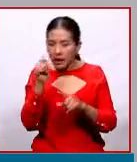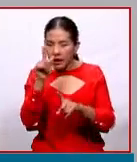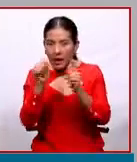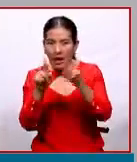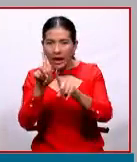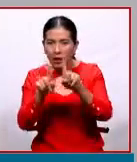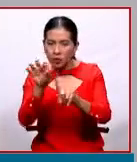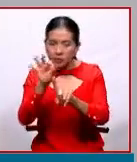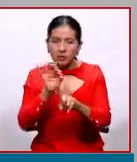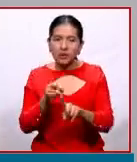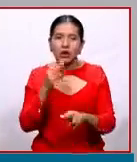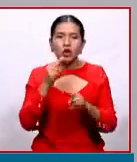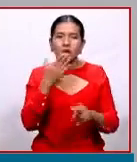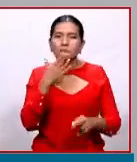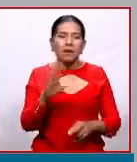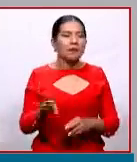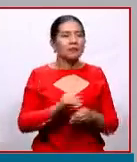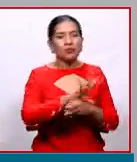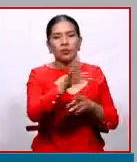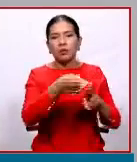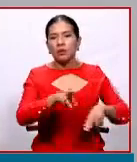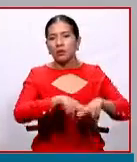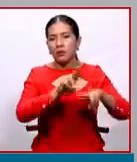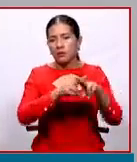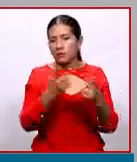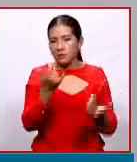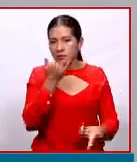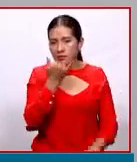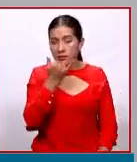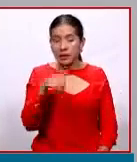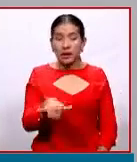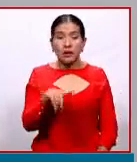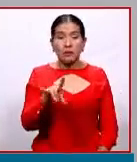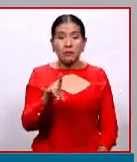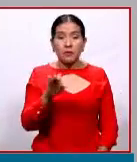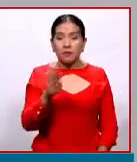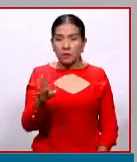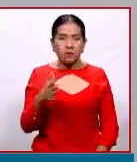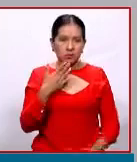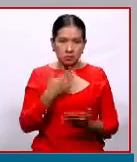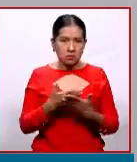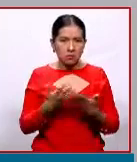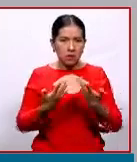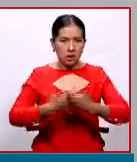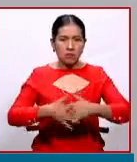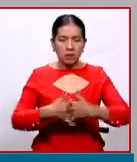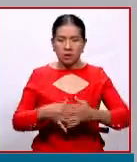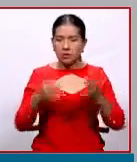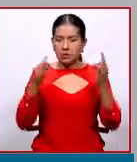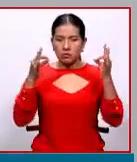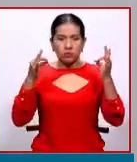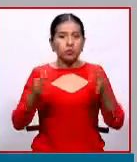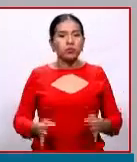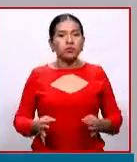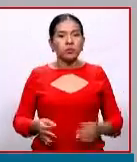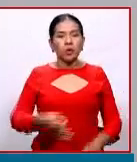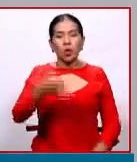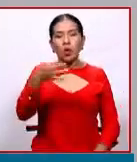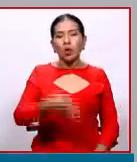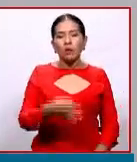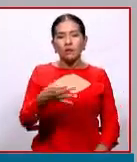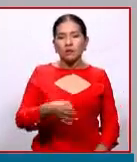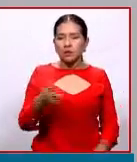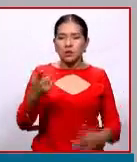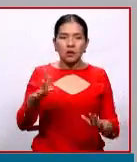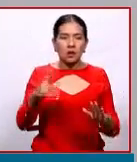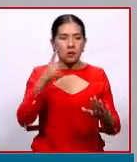vigentes, y en realidad lo que pasa con YPFB es que es una empresa bastante consolidada, es una empresa que